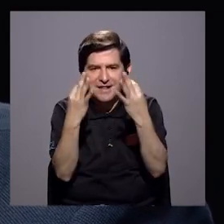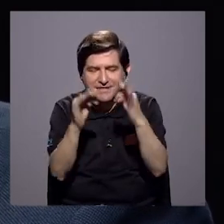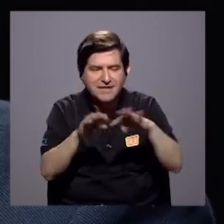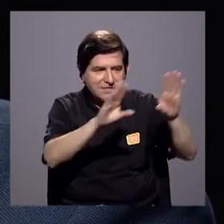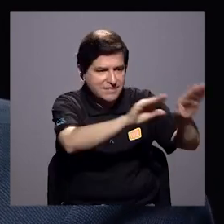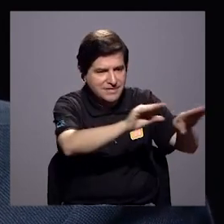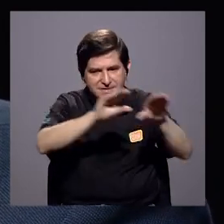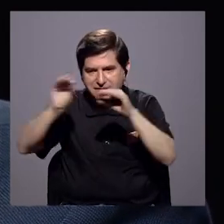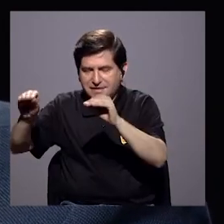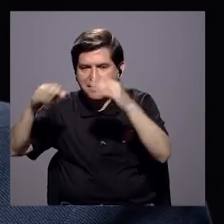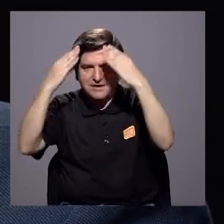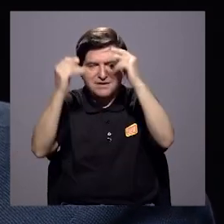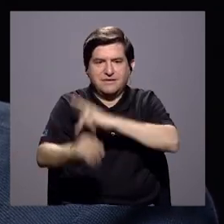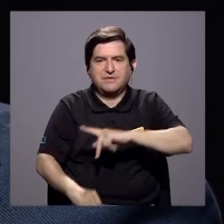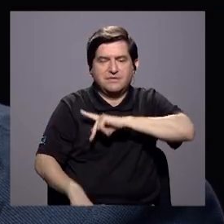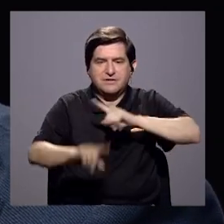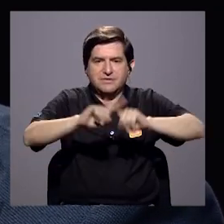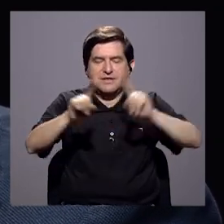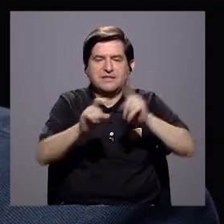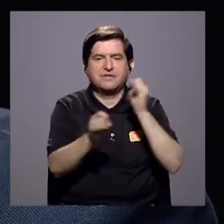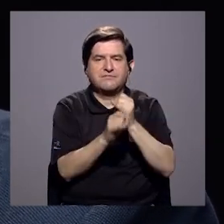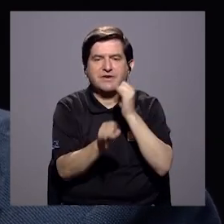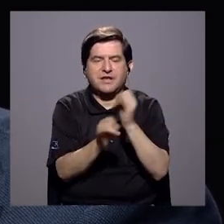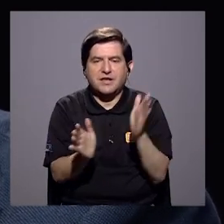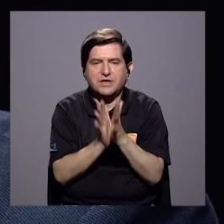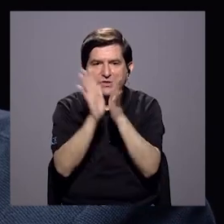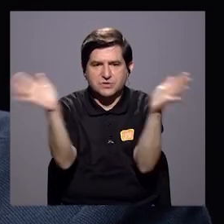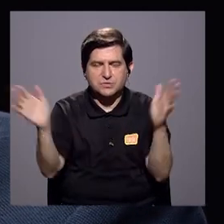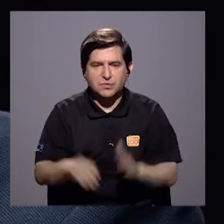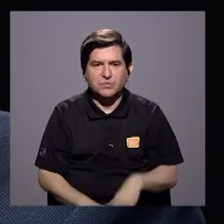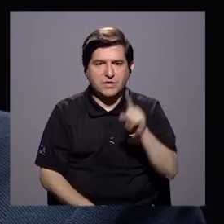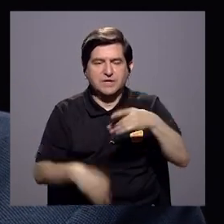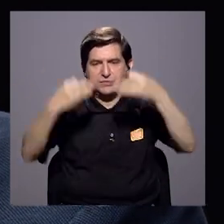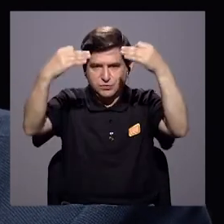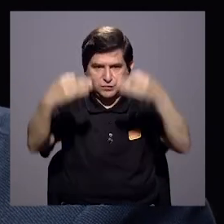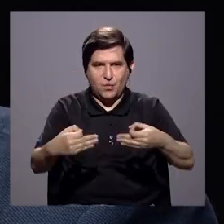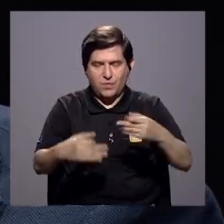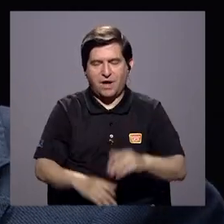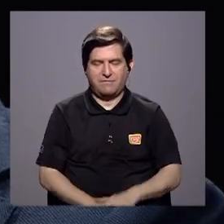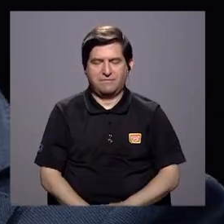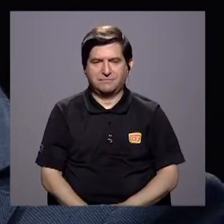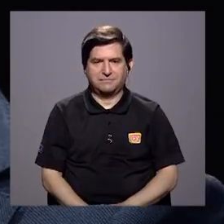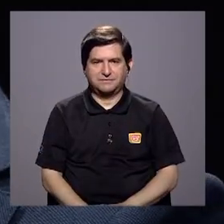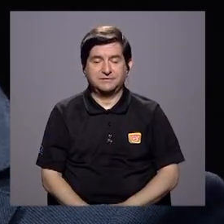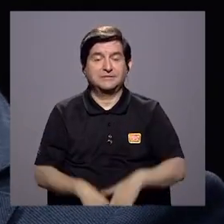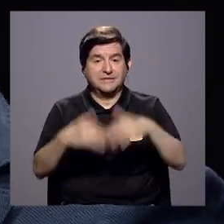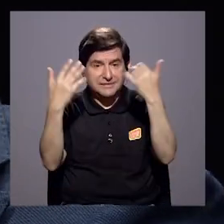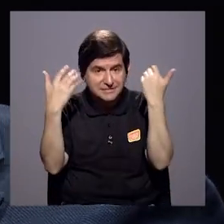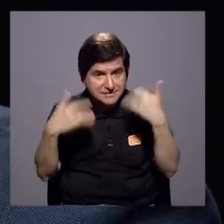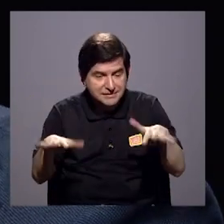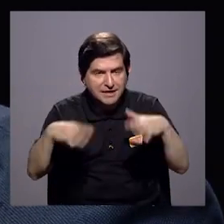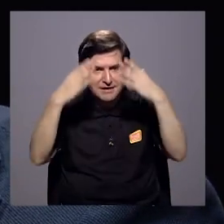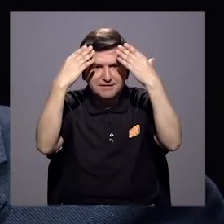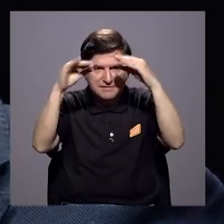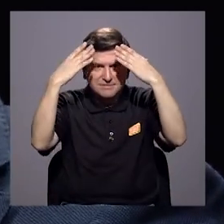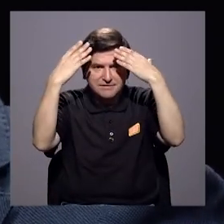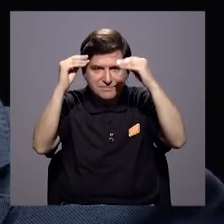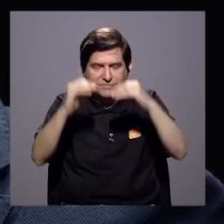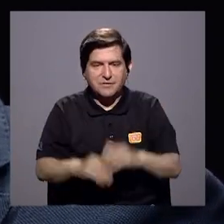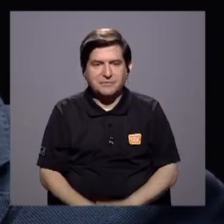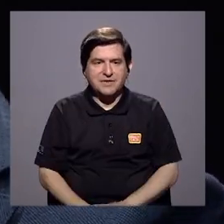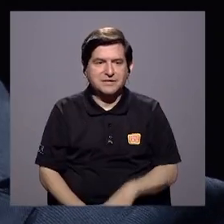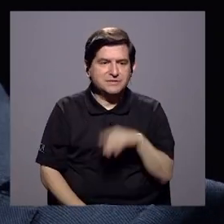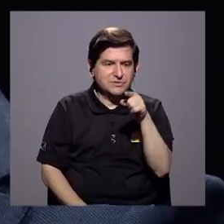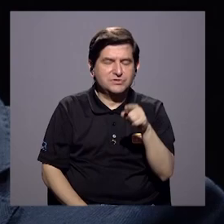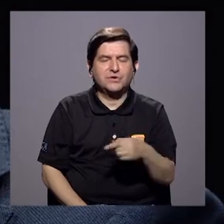transferir datos personales de diferentes instituciones públicas a través de un decreto donde una vez la información no se encontraba en